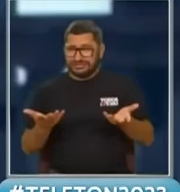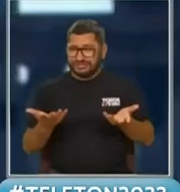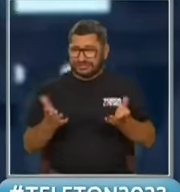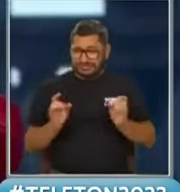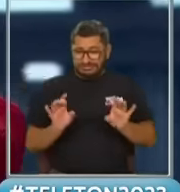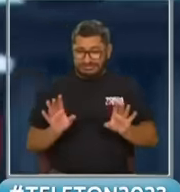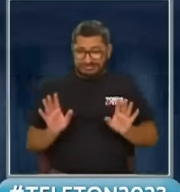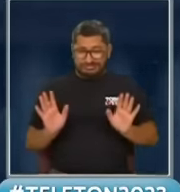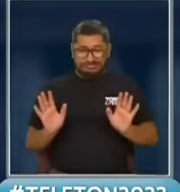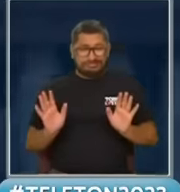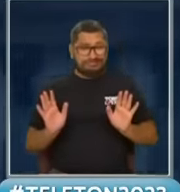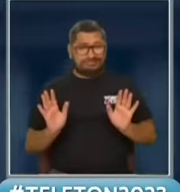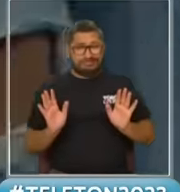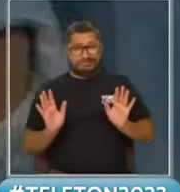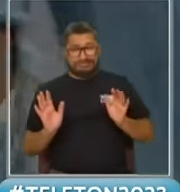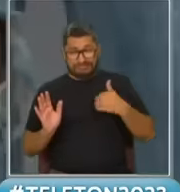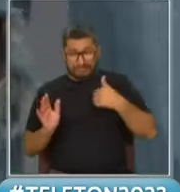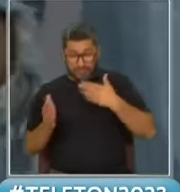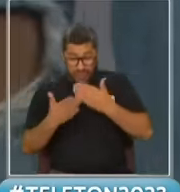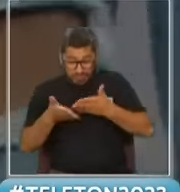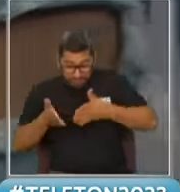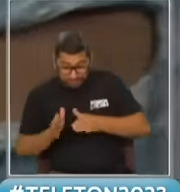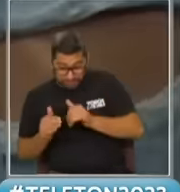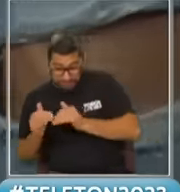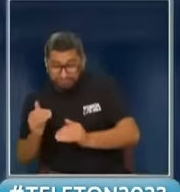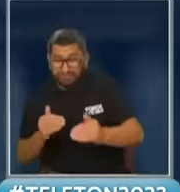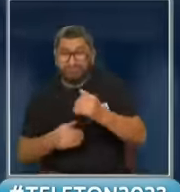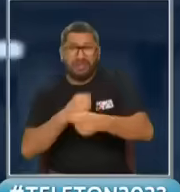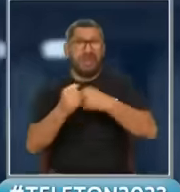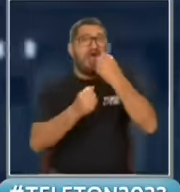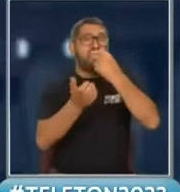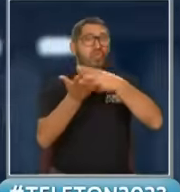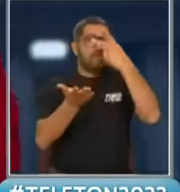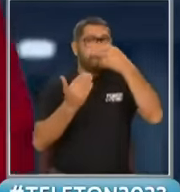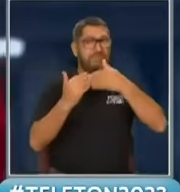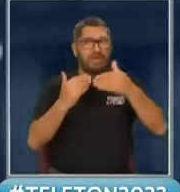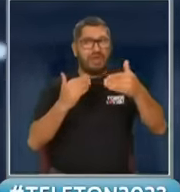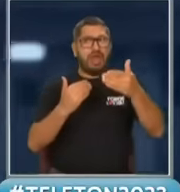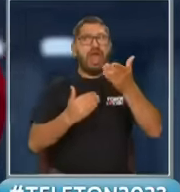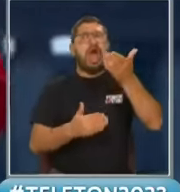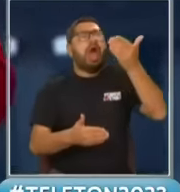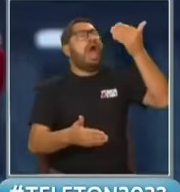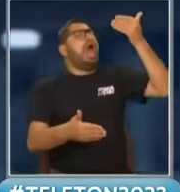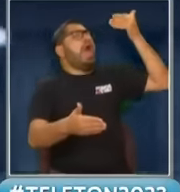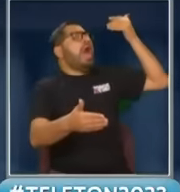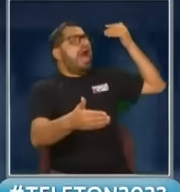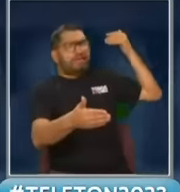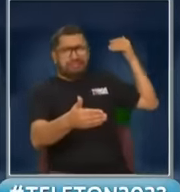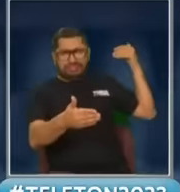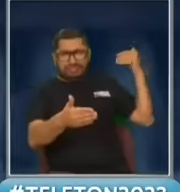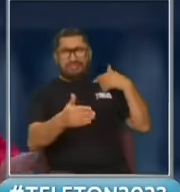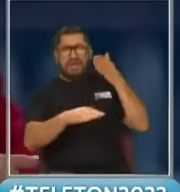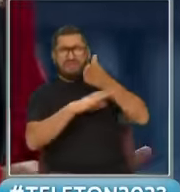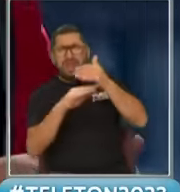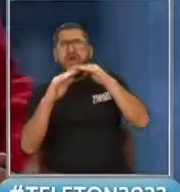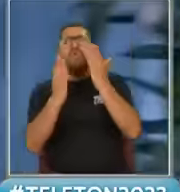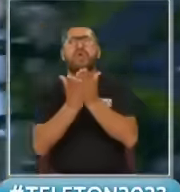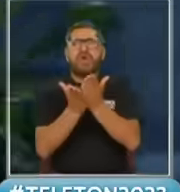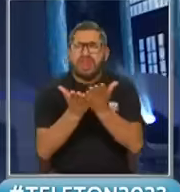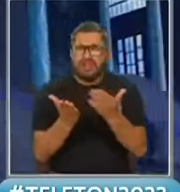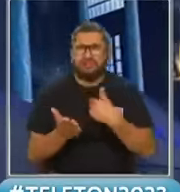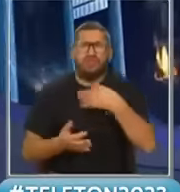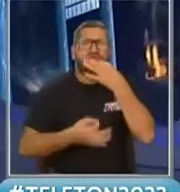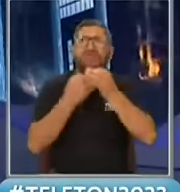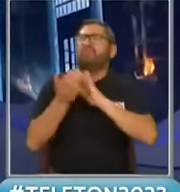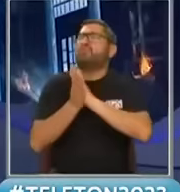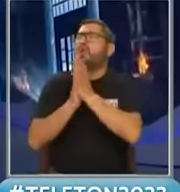No los que nacimos en el 2000. Los que nacimos un poco más atrás cuando íbamos al colegio, por eso yo digo, todo ha cambiado. Cuando íbamos